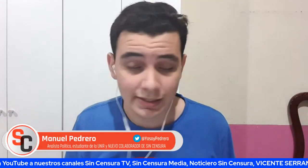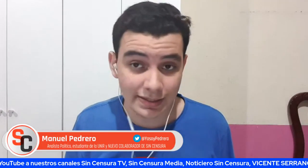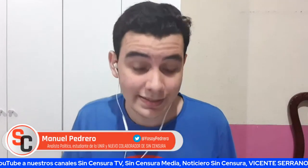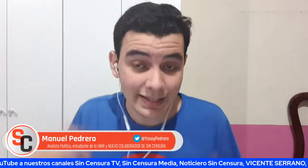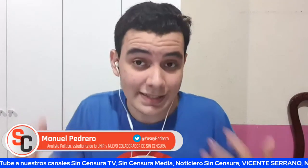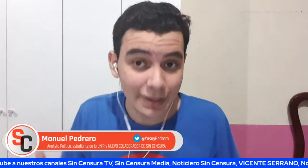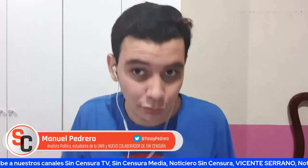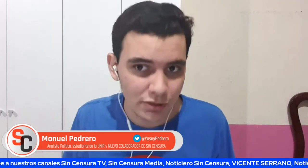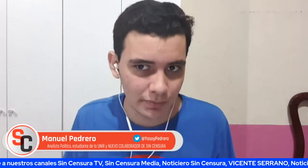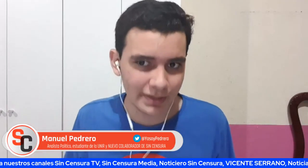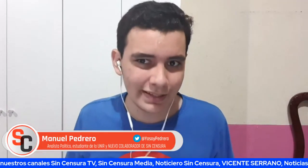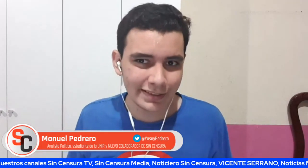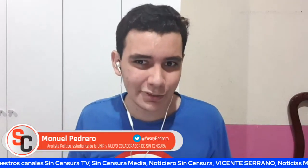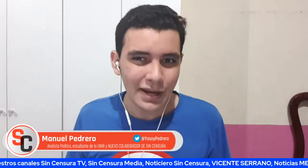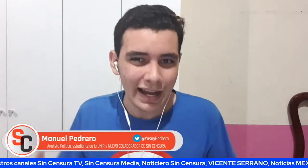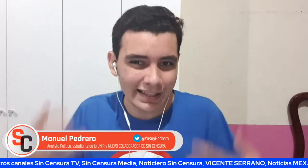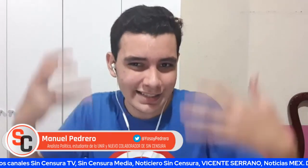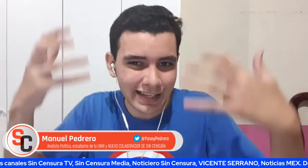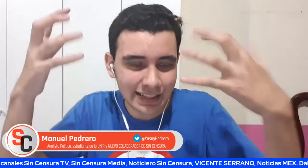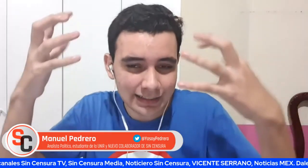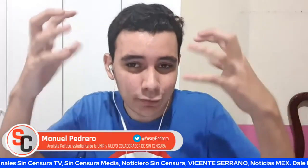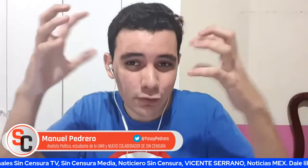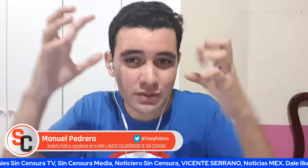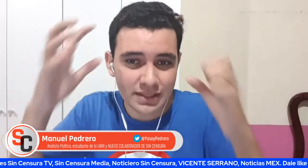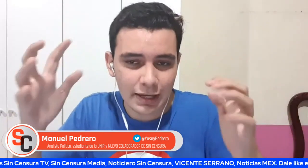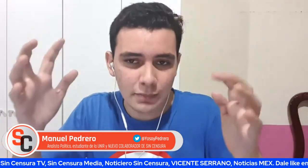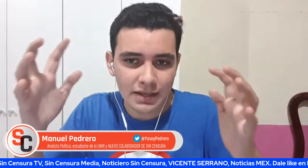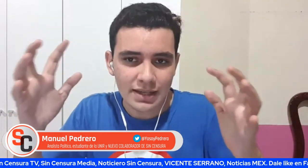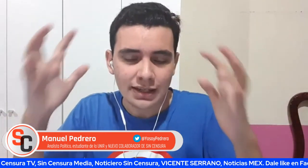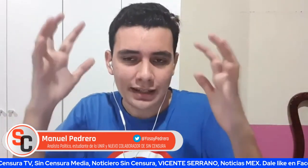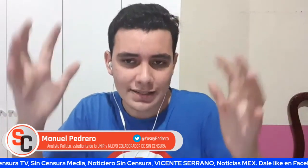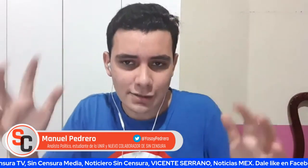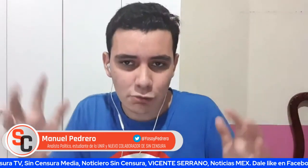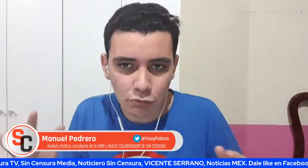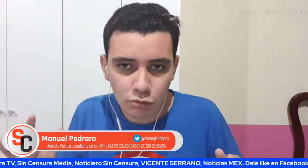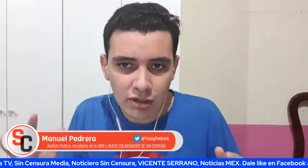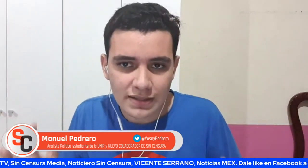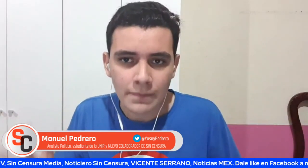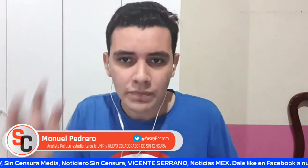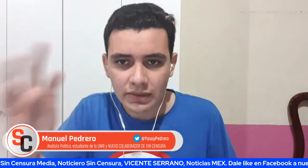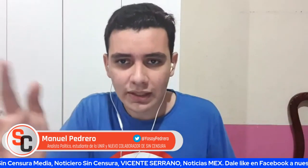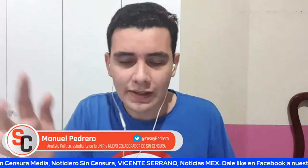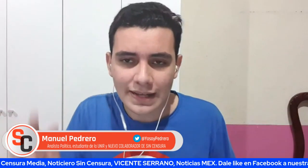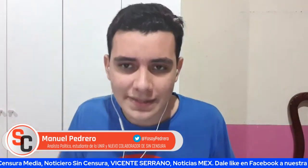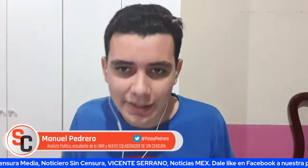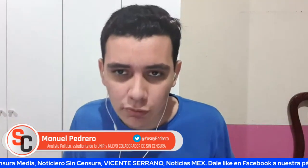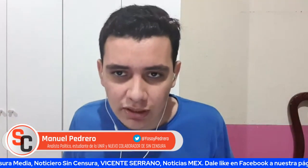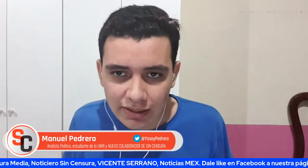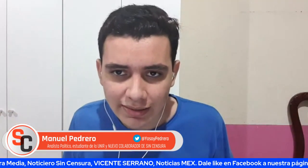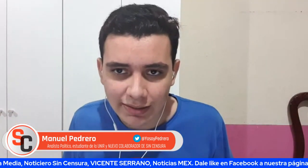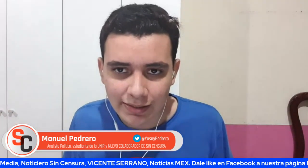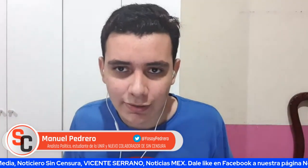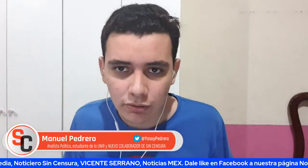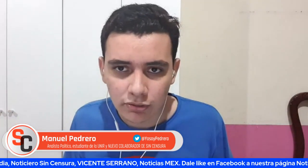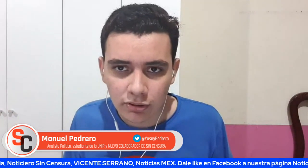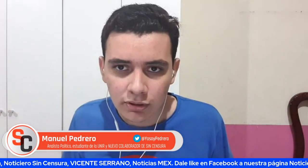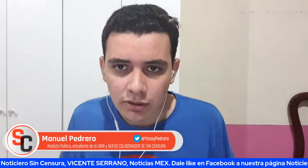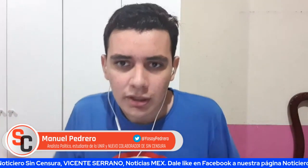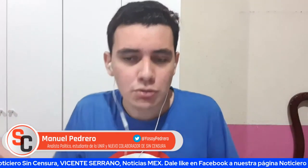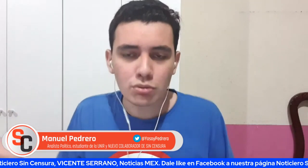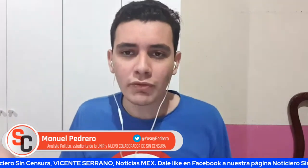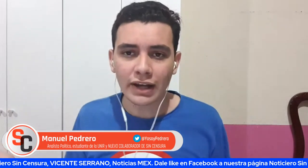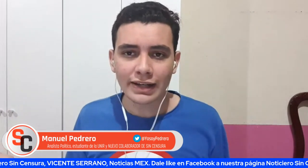que hacer ruido mediático. Está cayendo los esquemas y las estructuras de la seguridad de